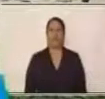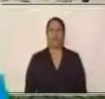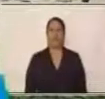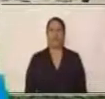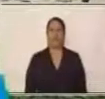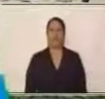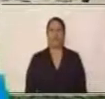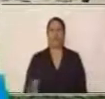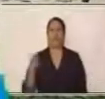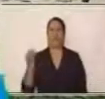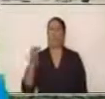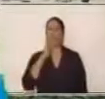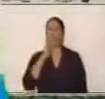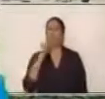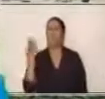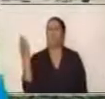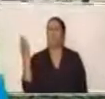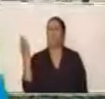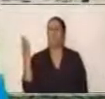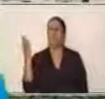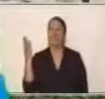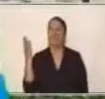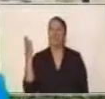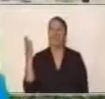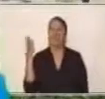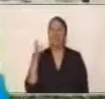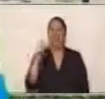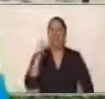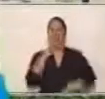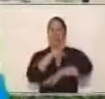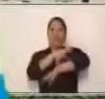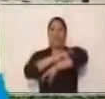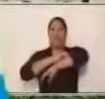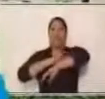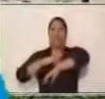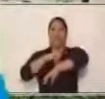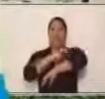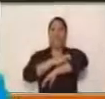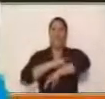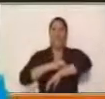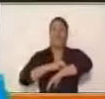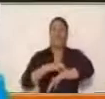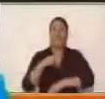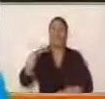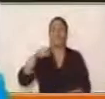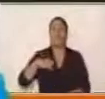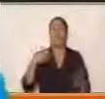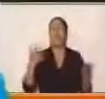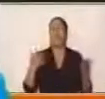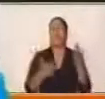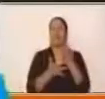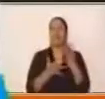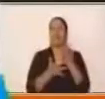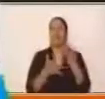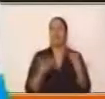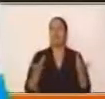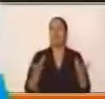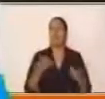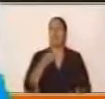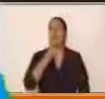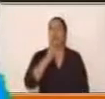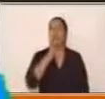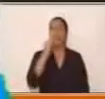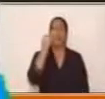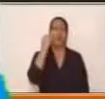¿Qué fue lo que obtuvimos? Un gato. Esta técnica se llama origami. Se trata de